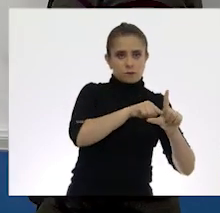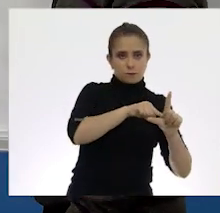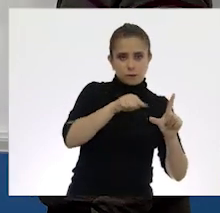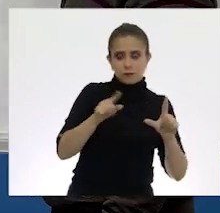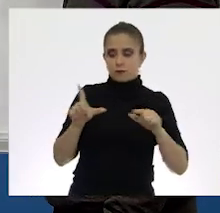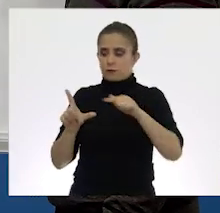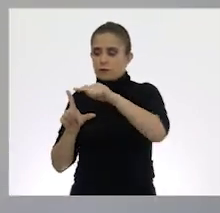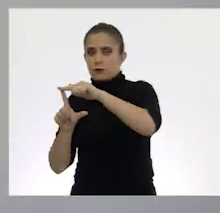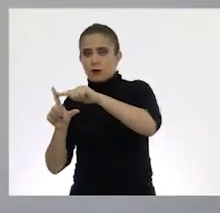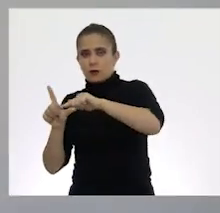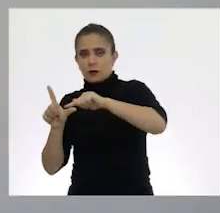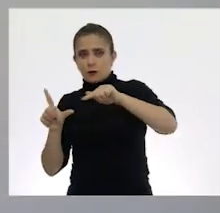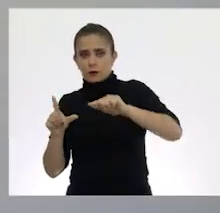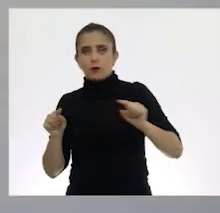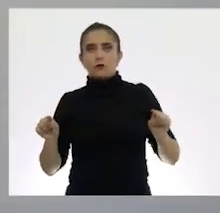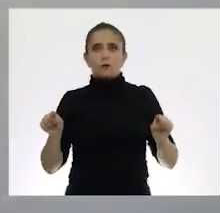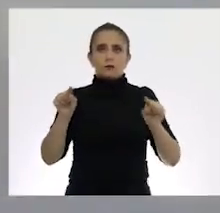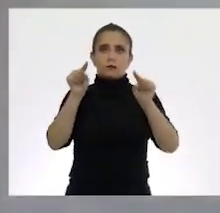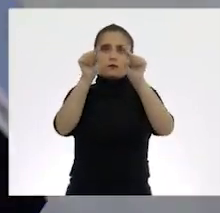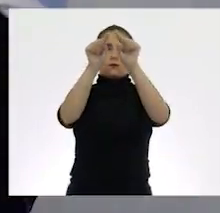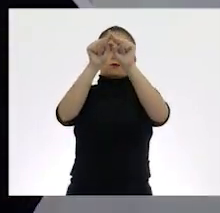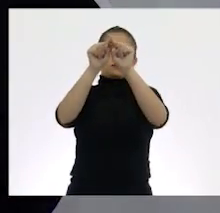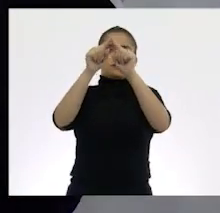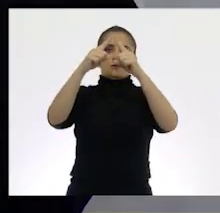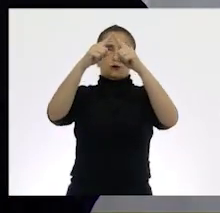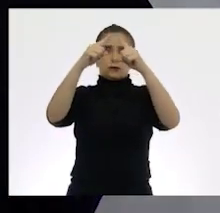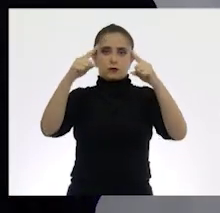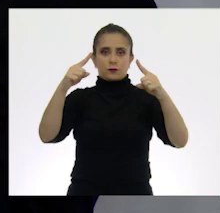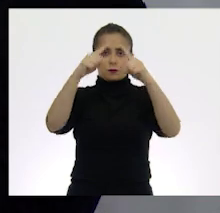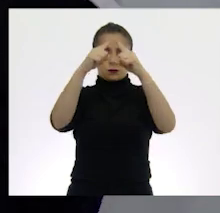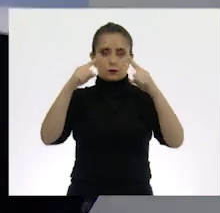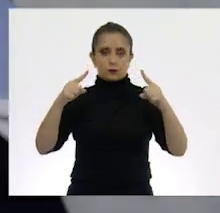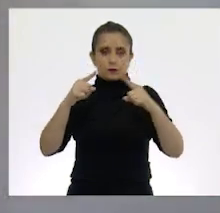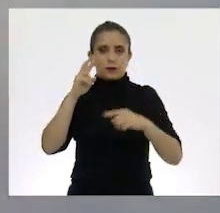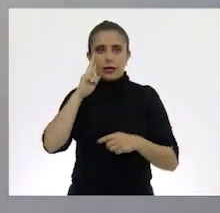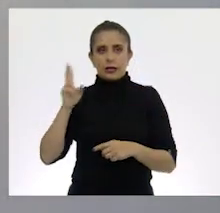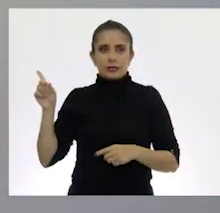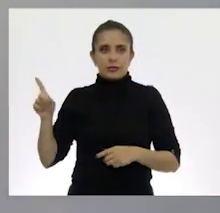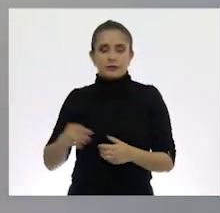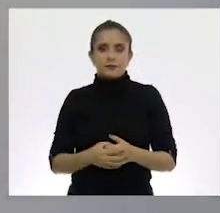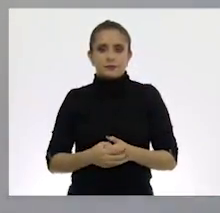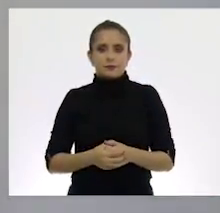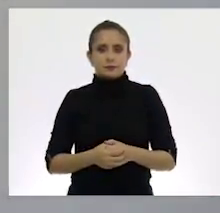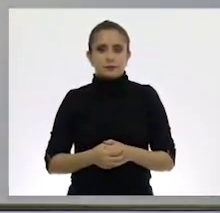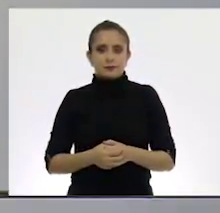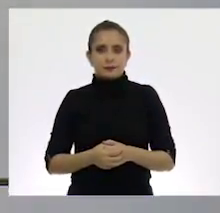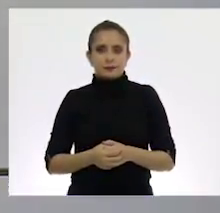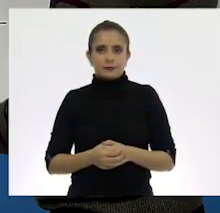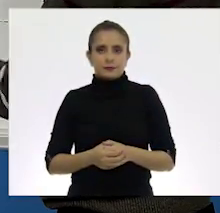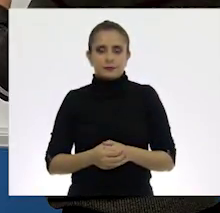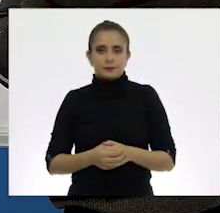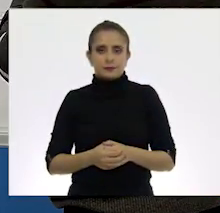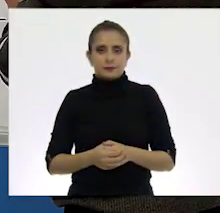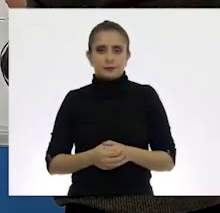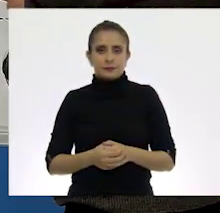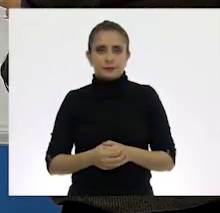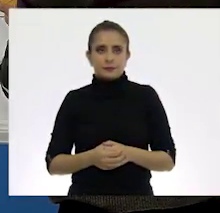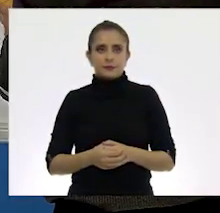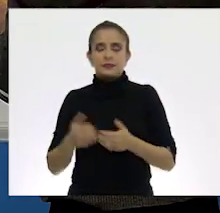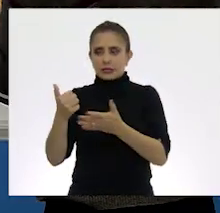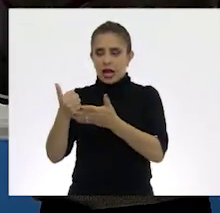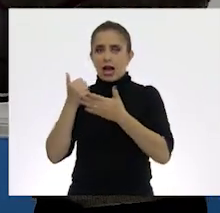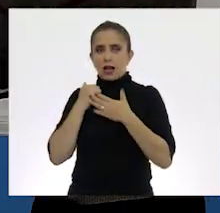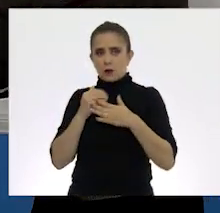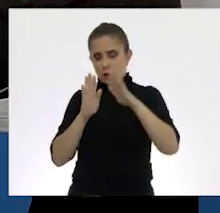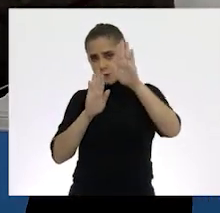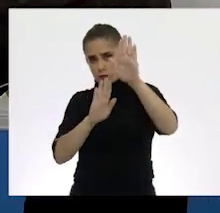compás y con la orilla. A ver si se alcanza a marcar bien, sí, creo que sí. ¿Te lo sostengo y me ayudas